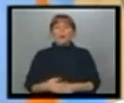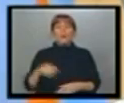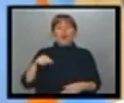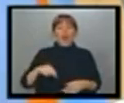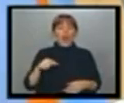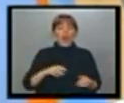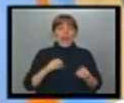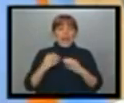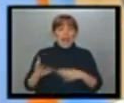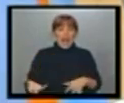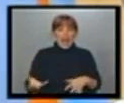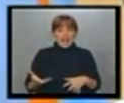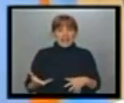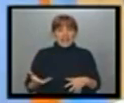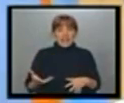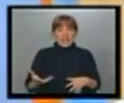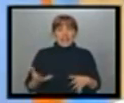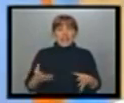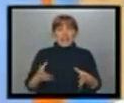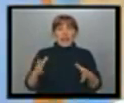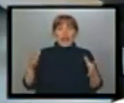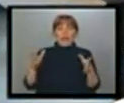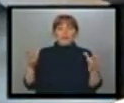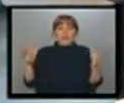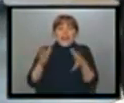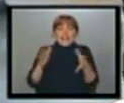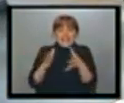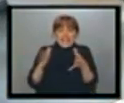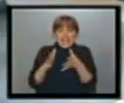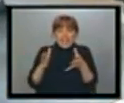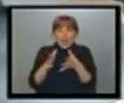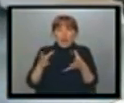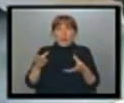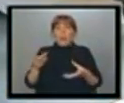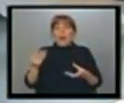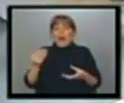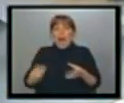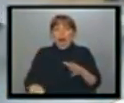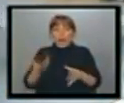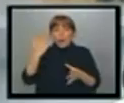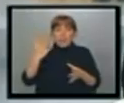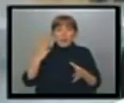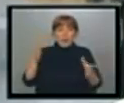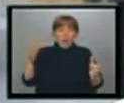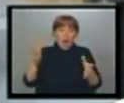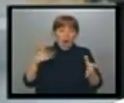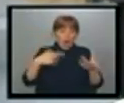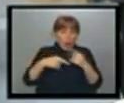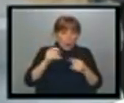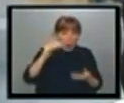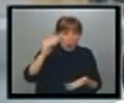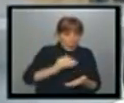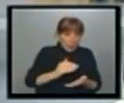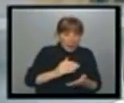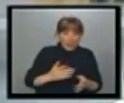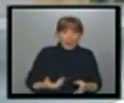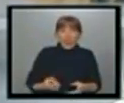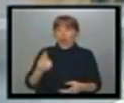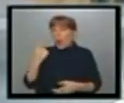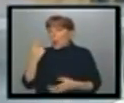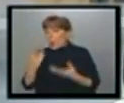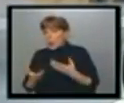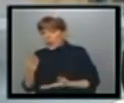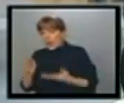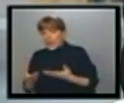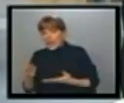cada vez más empresas haciendo packaging más chiquitos para que el aumento de precio no sea tan grande? Pero digo, vos te tenés que fijar en precio kilo. Por